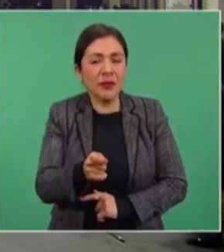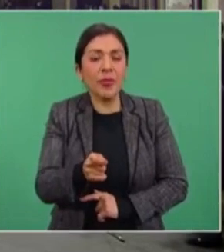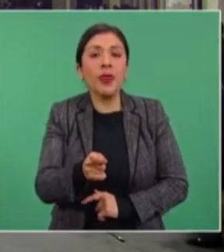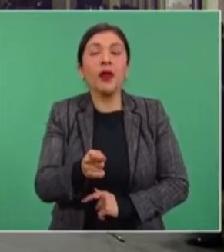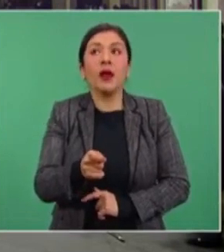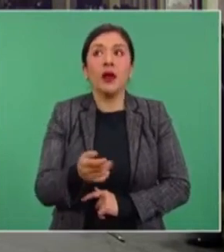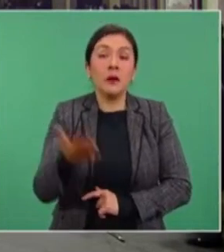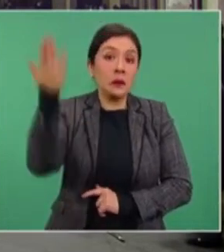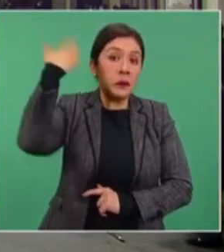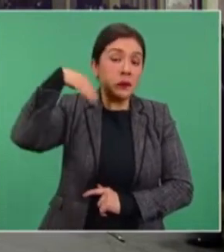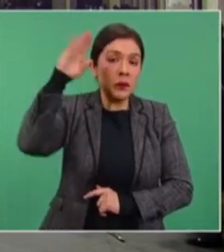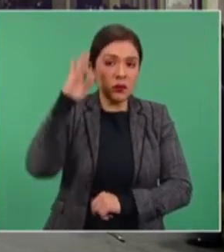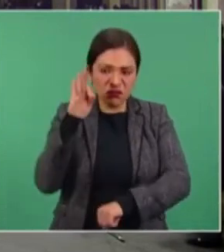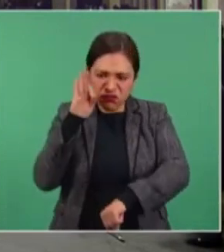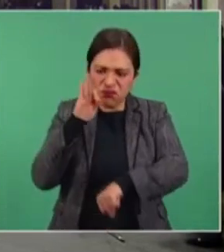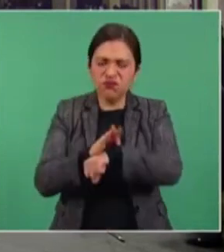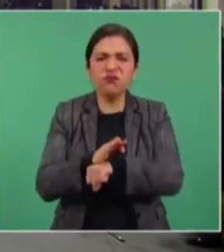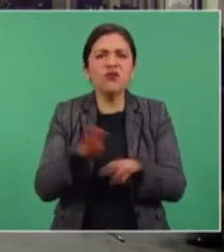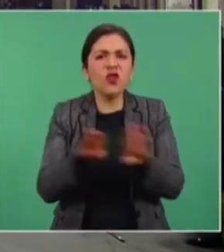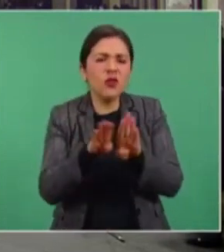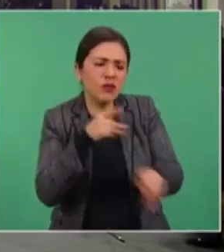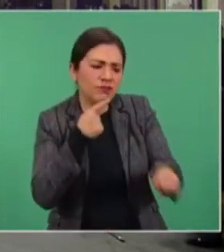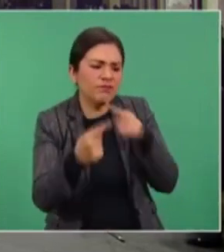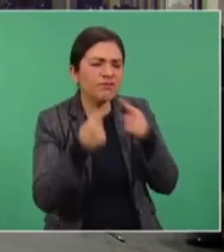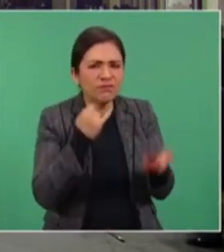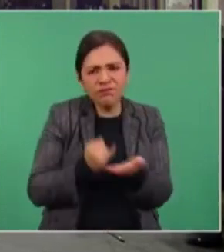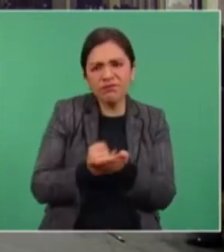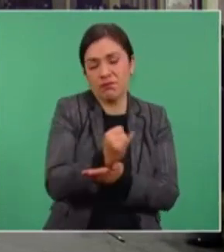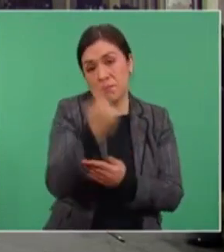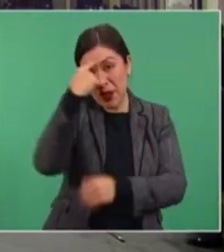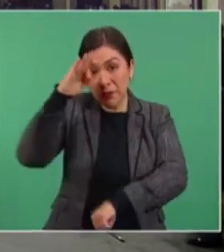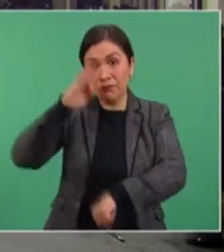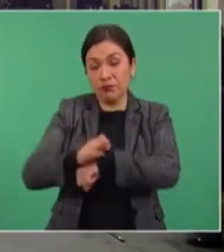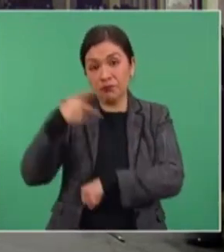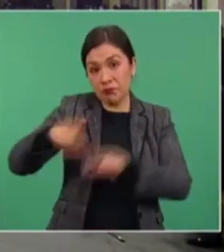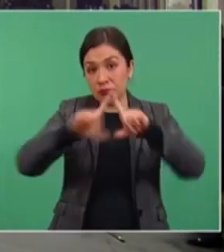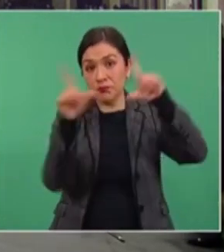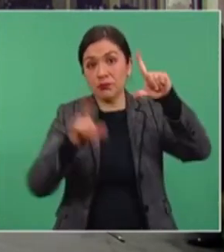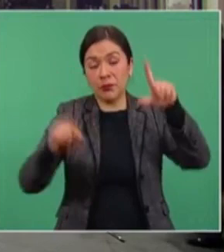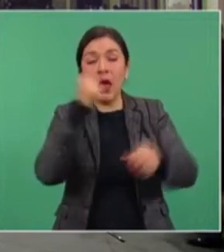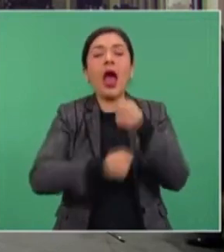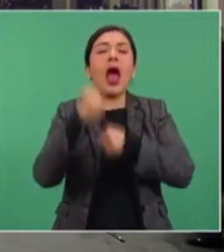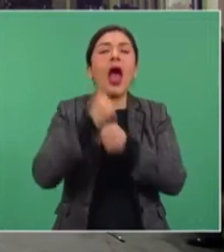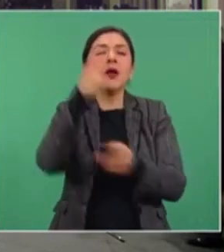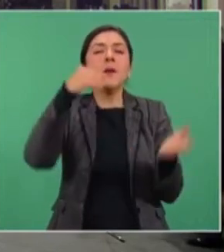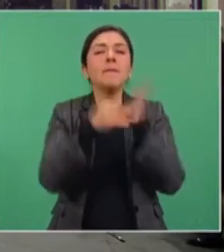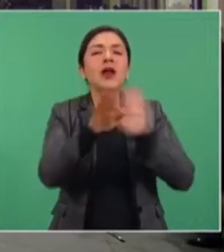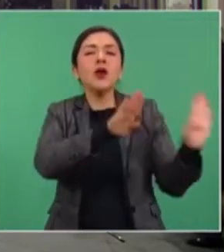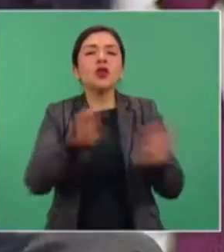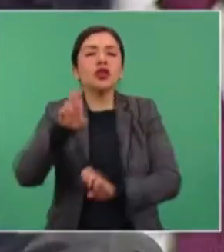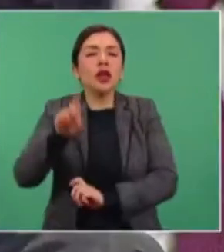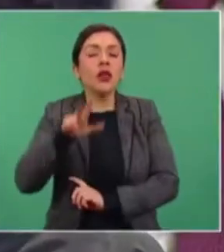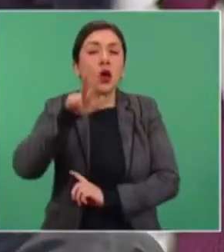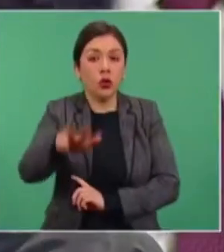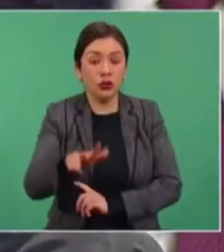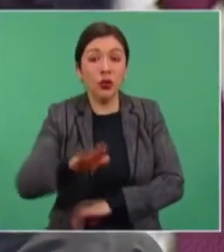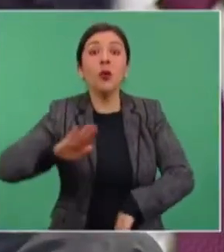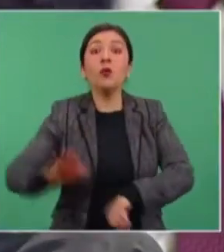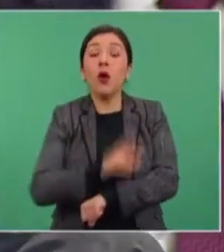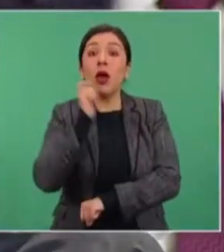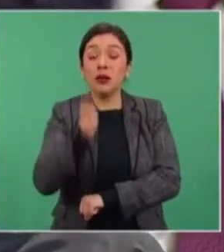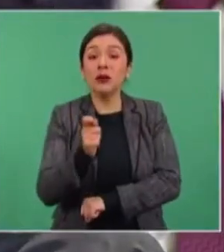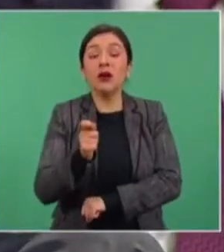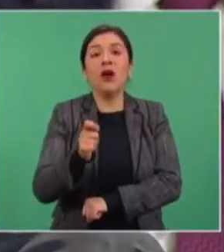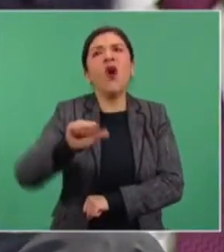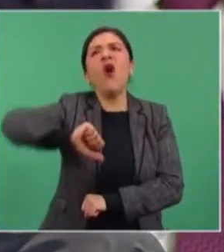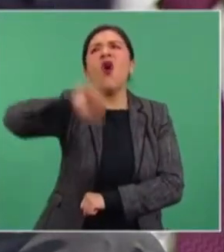una decisión patriota en 1938, porque el petróleo era explotado